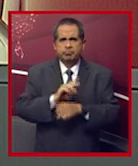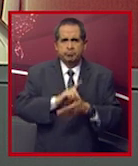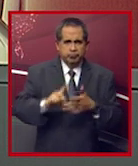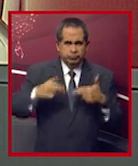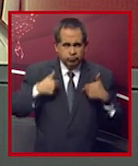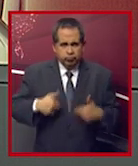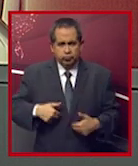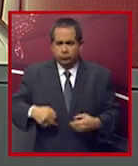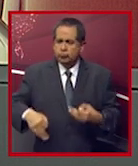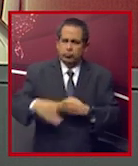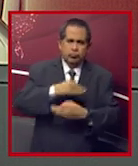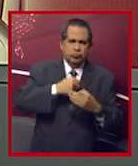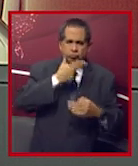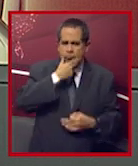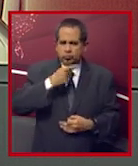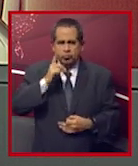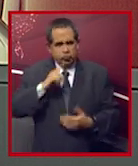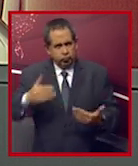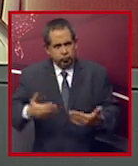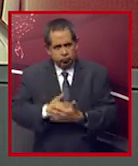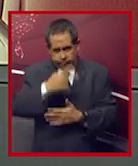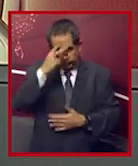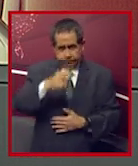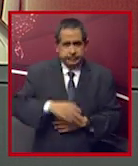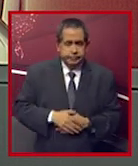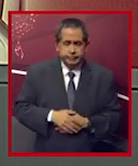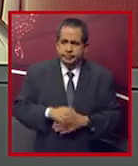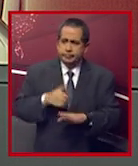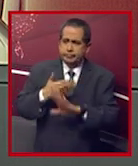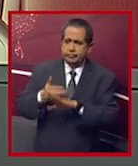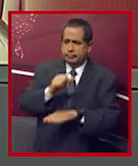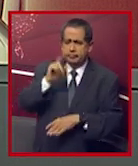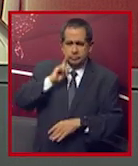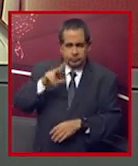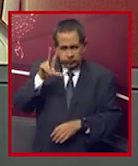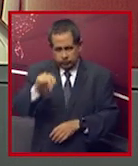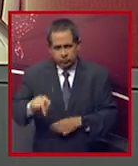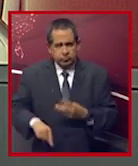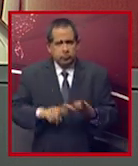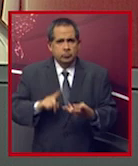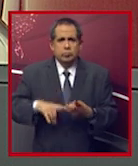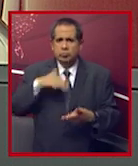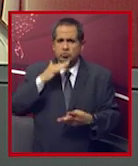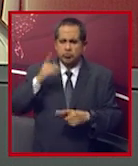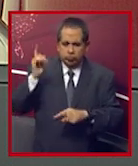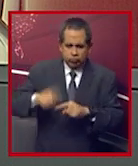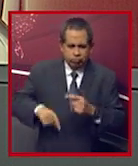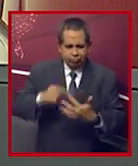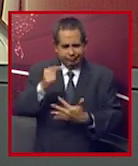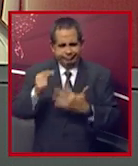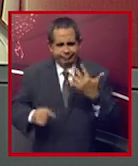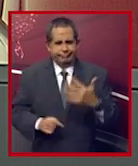de todas y todos los mexicanos, frenar la violencia contra la mujer, luchar contra la corrupción, entre otros temas.